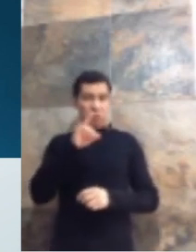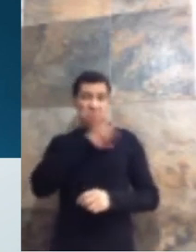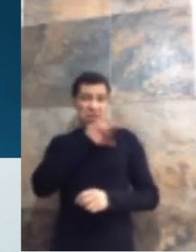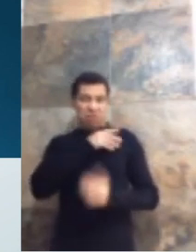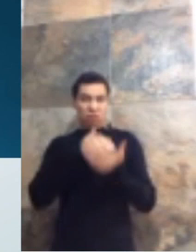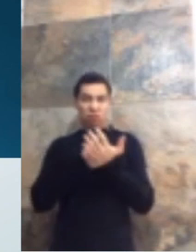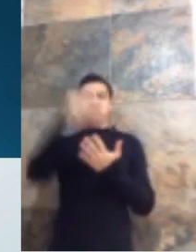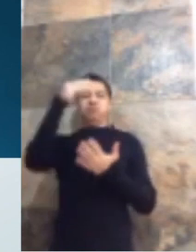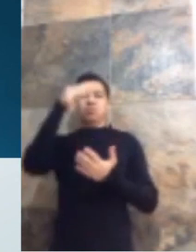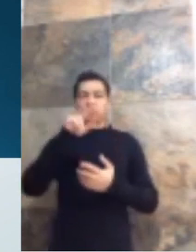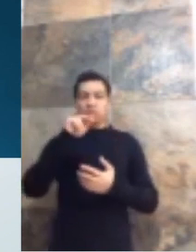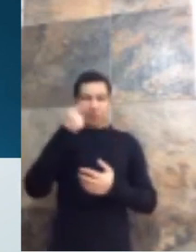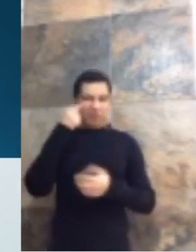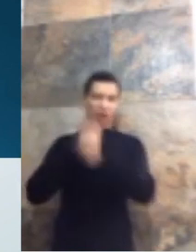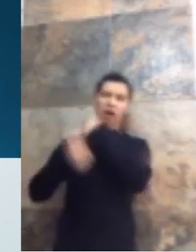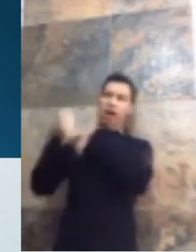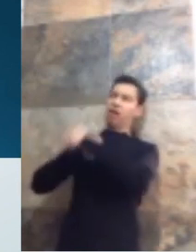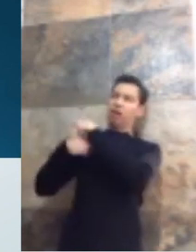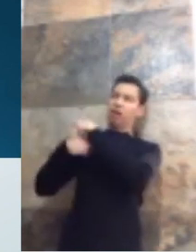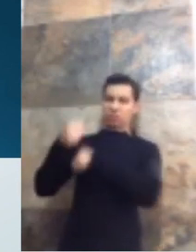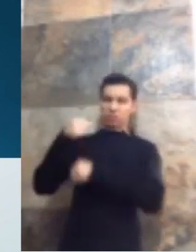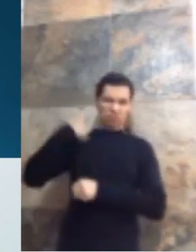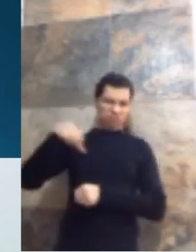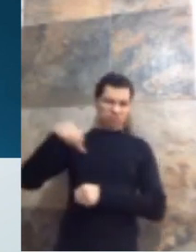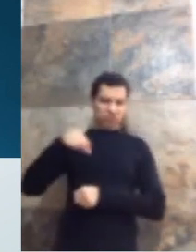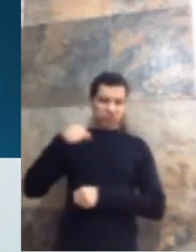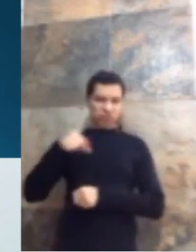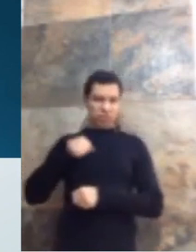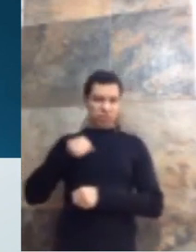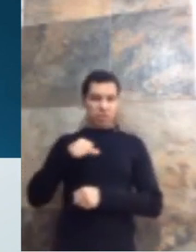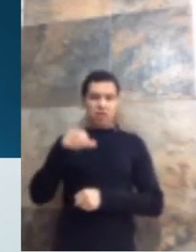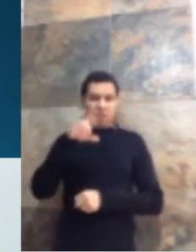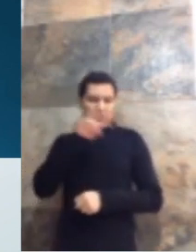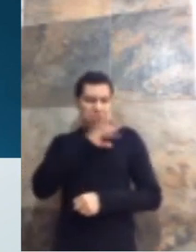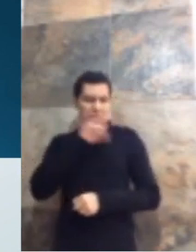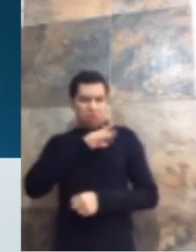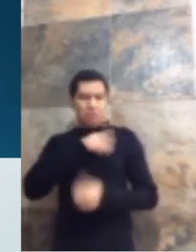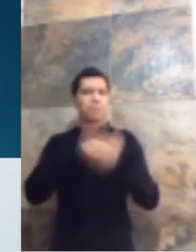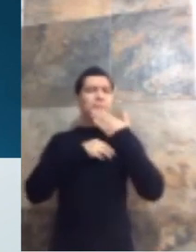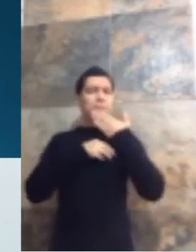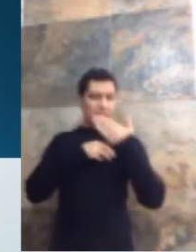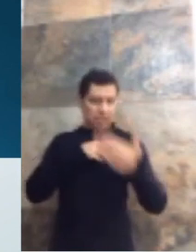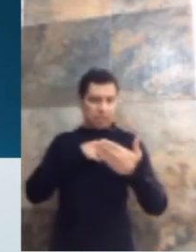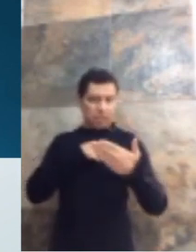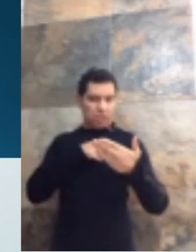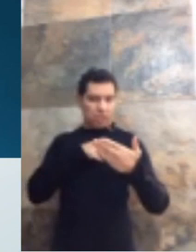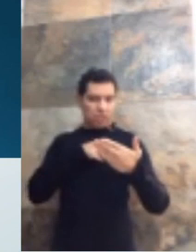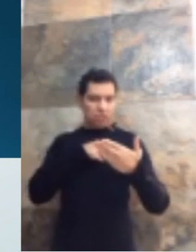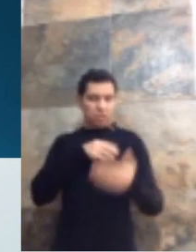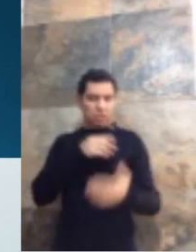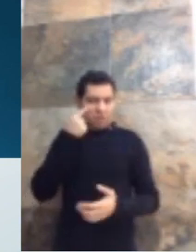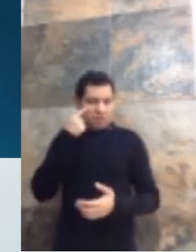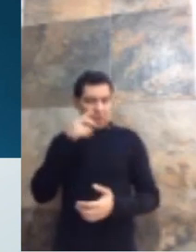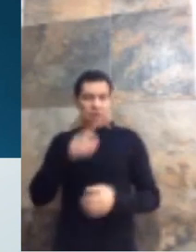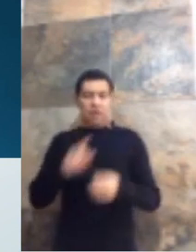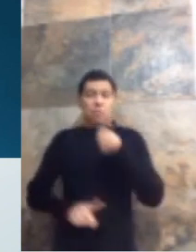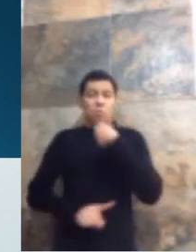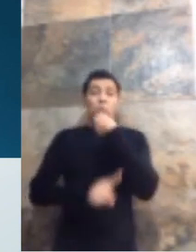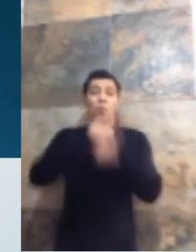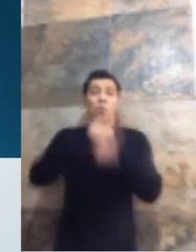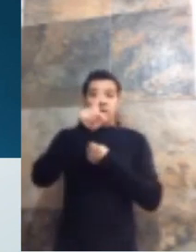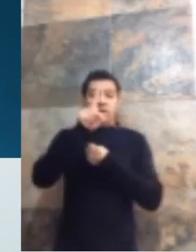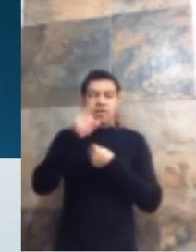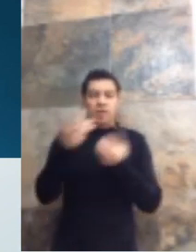años. Si no hubiéramos sentido miedo, no hubiéramos sobrevivido a una gran cantidad de problemas. Esta